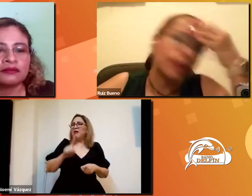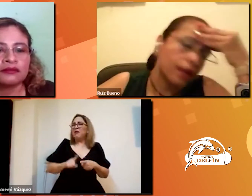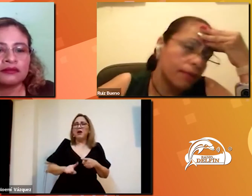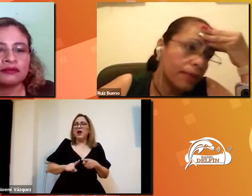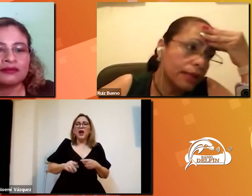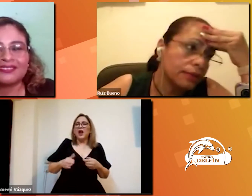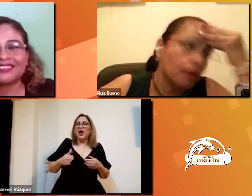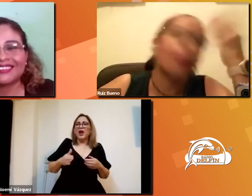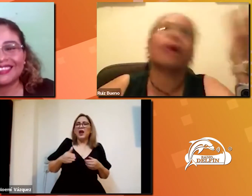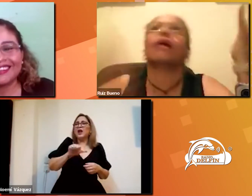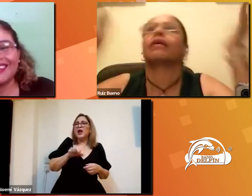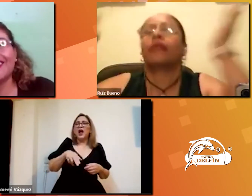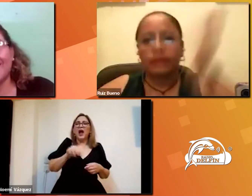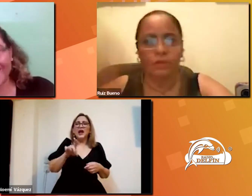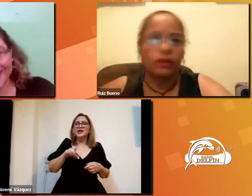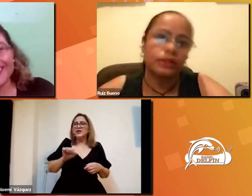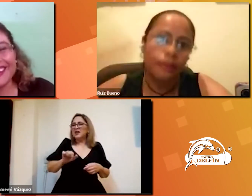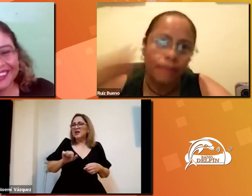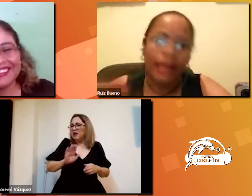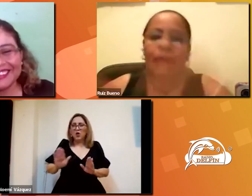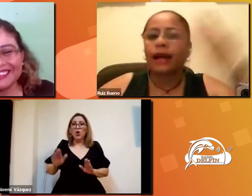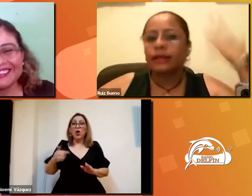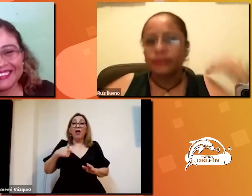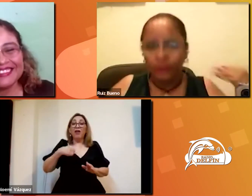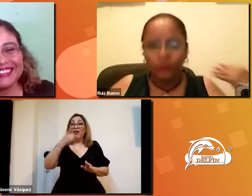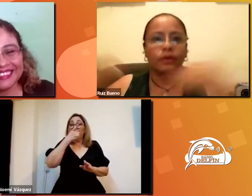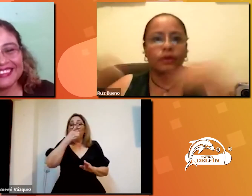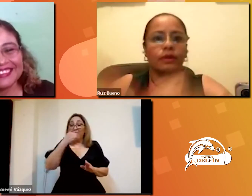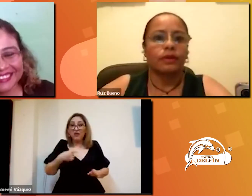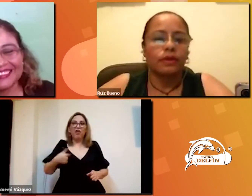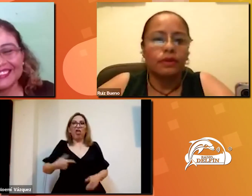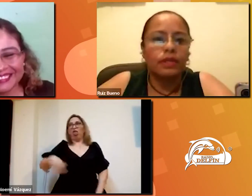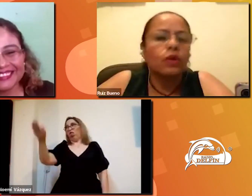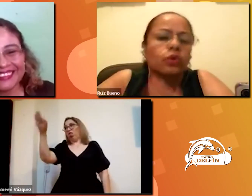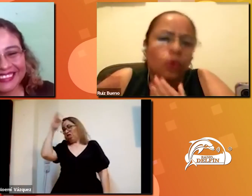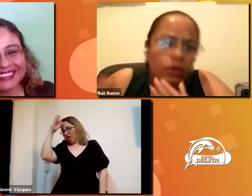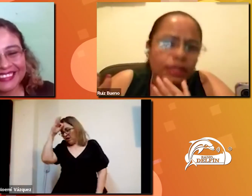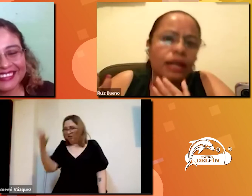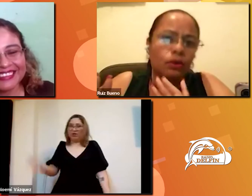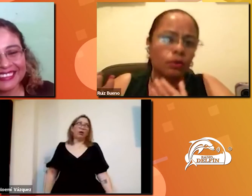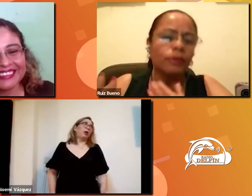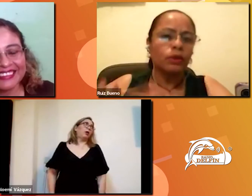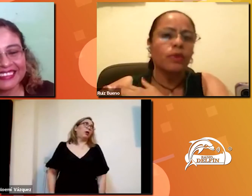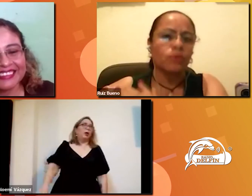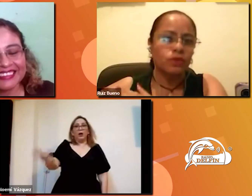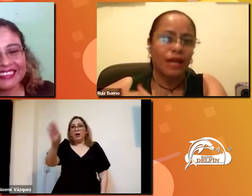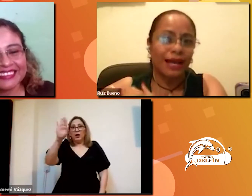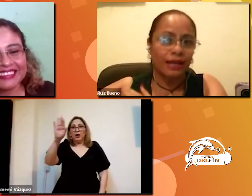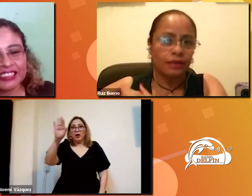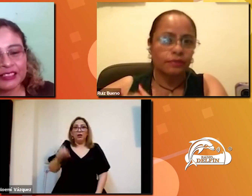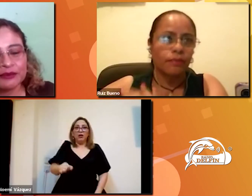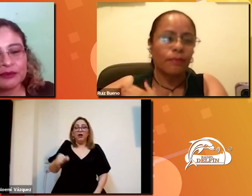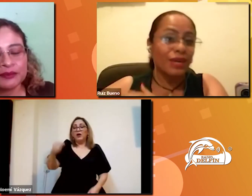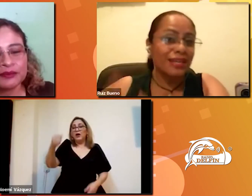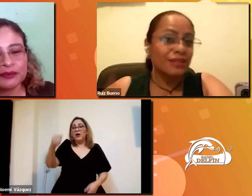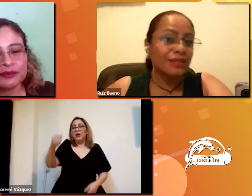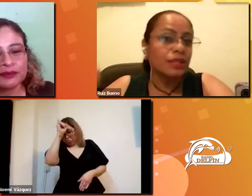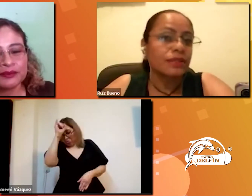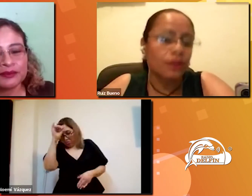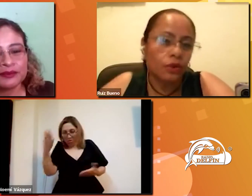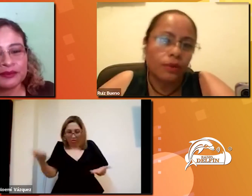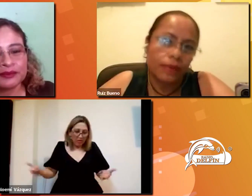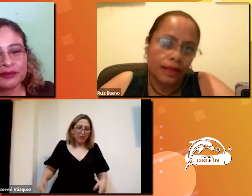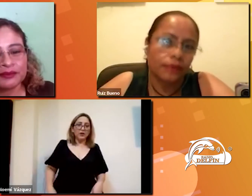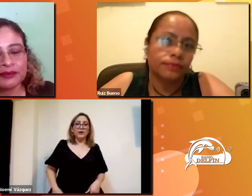tonta, ay, qué mensa, ay, qué, ¿no? Y se pegan y dicen, ¿no? Digo, todos en algún momento podemos caer, pero que ya sea